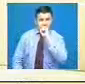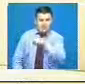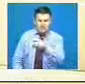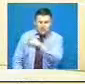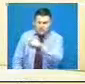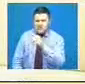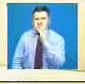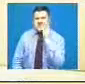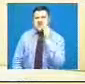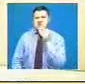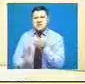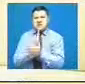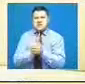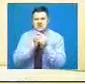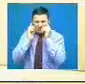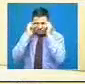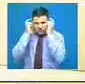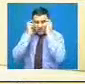tienen la mayor competencia en el país para responder,